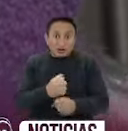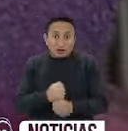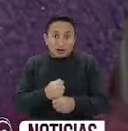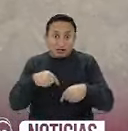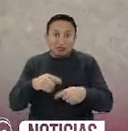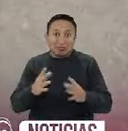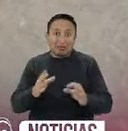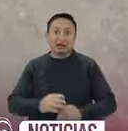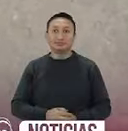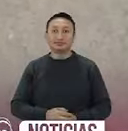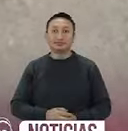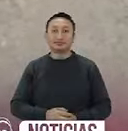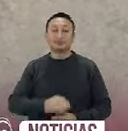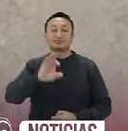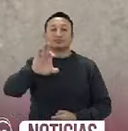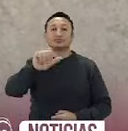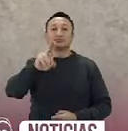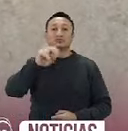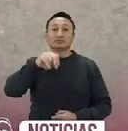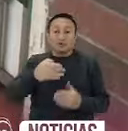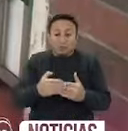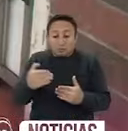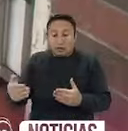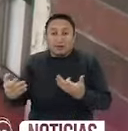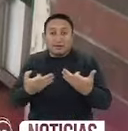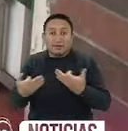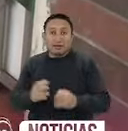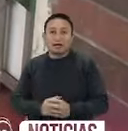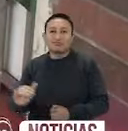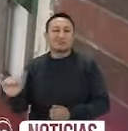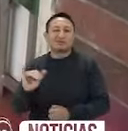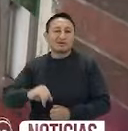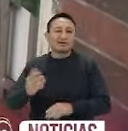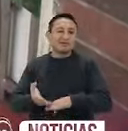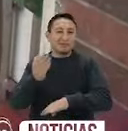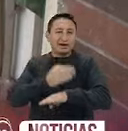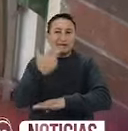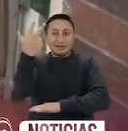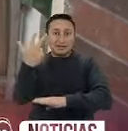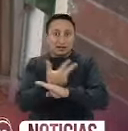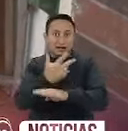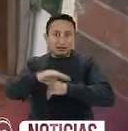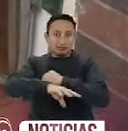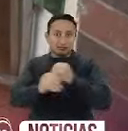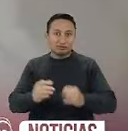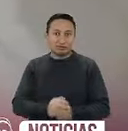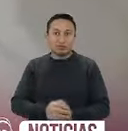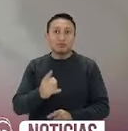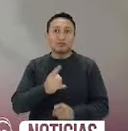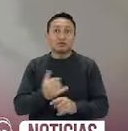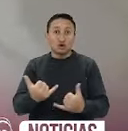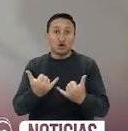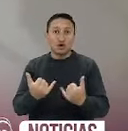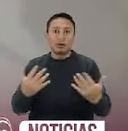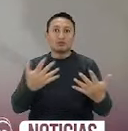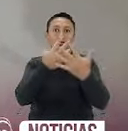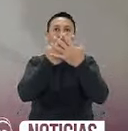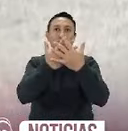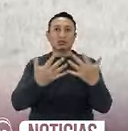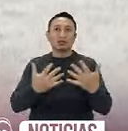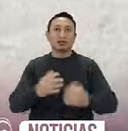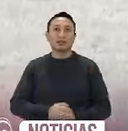Tania tiene una tienda en la esquina. Ha vivido lo mismo en otras 3 ocasiones. Por eso tuvo que poner rejas. Pocos quieren